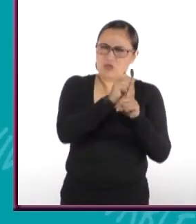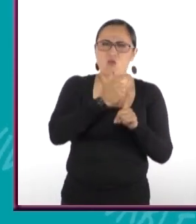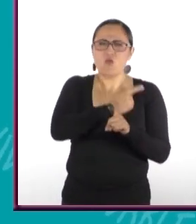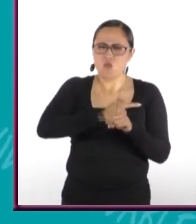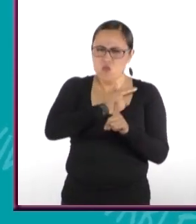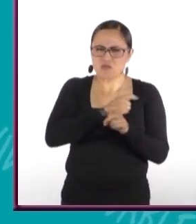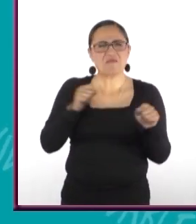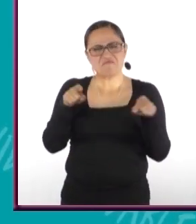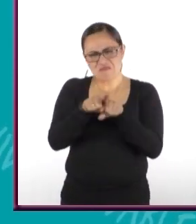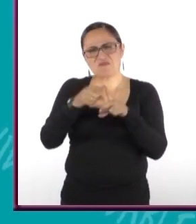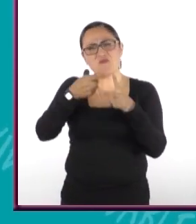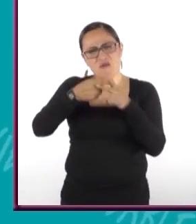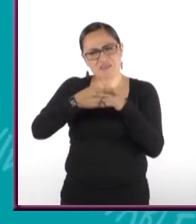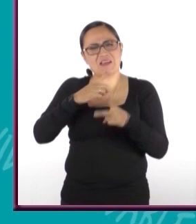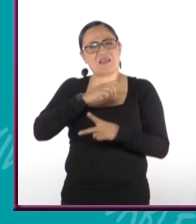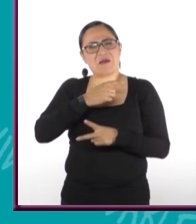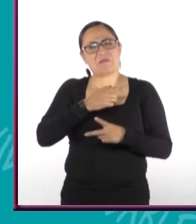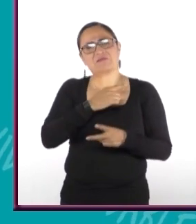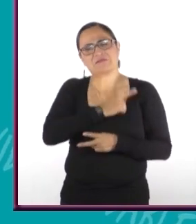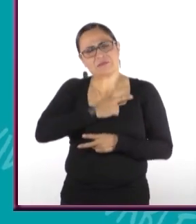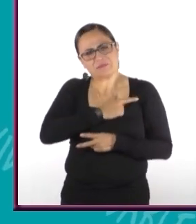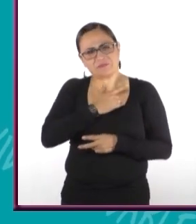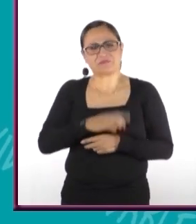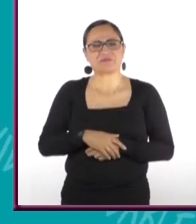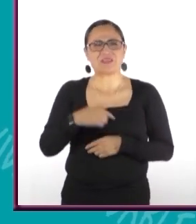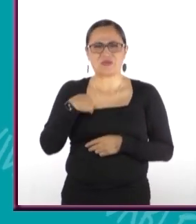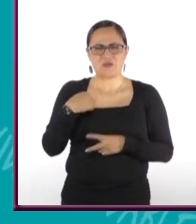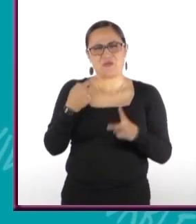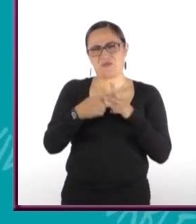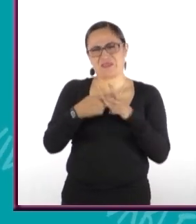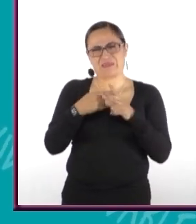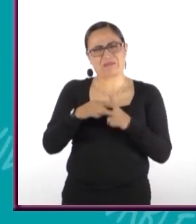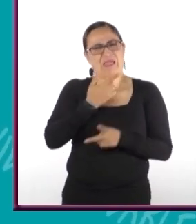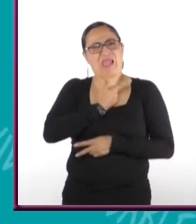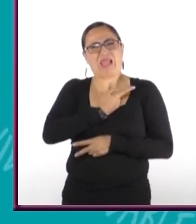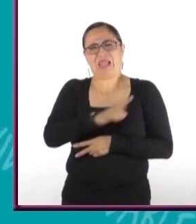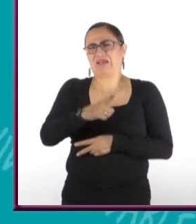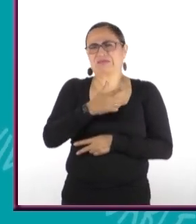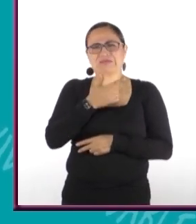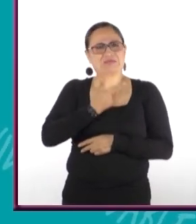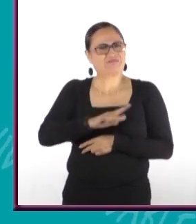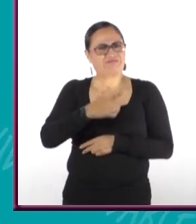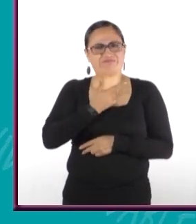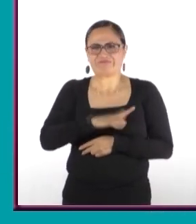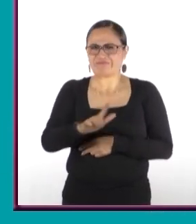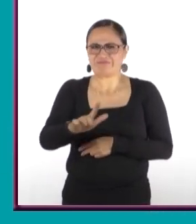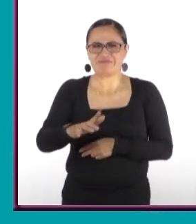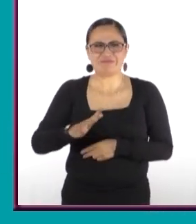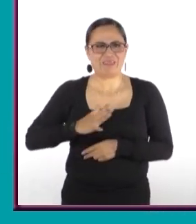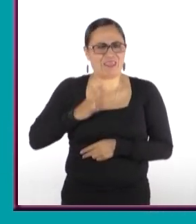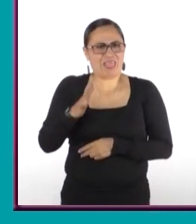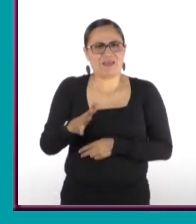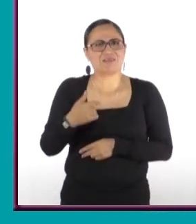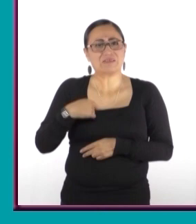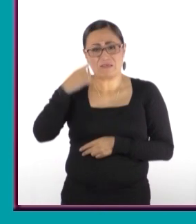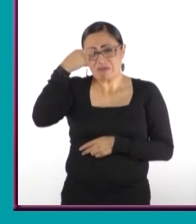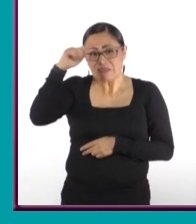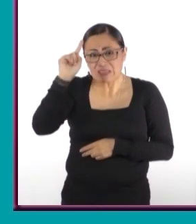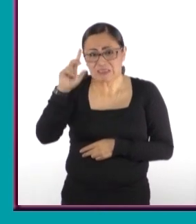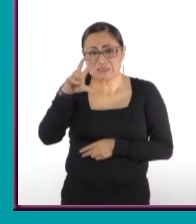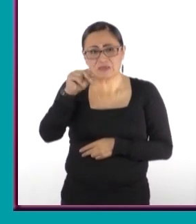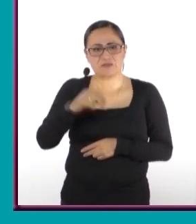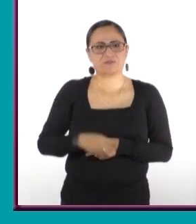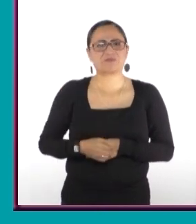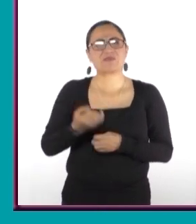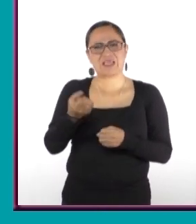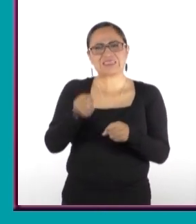y pues sí, me gustan las matemáticas, no les tengo miedo. Aborrezco las matemáticas, no, se me facilitan.